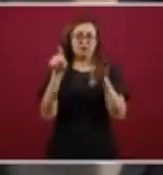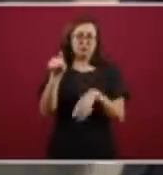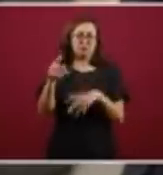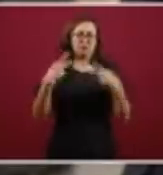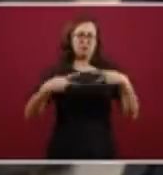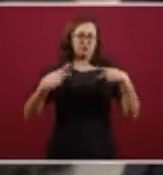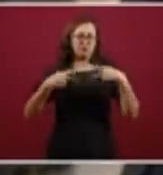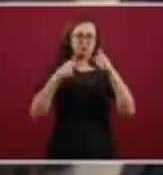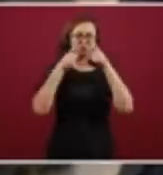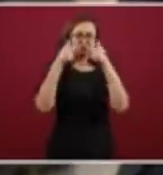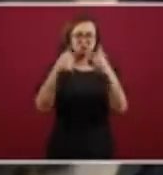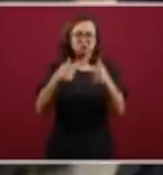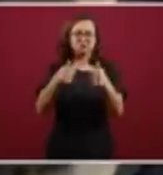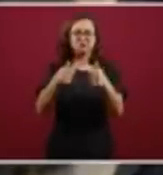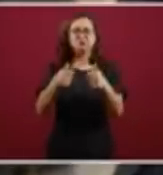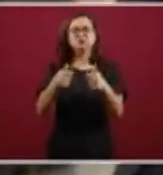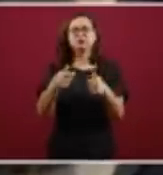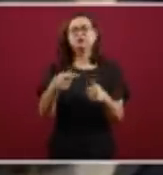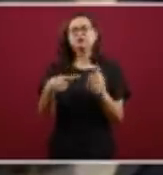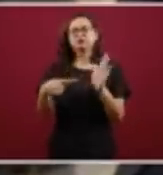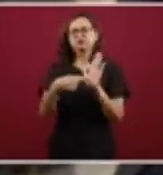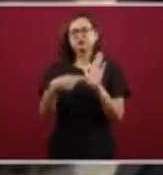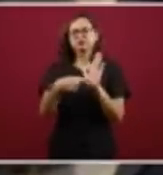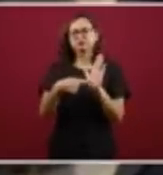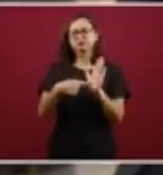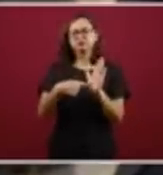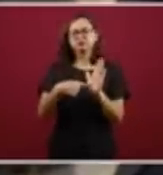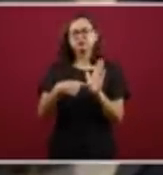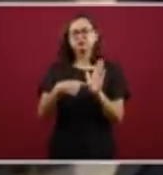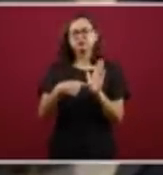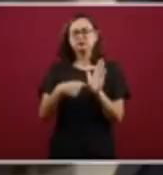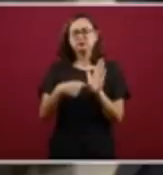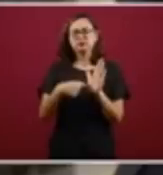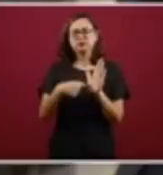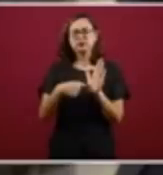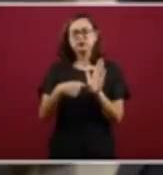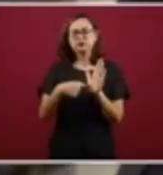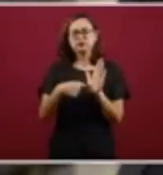ciudadana. ¿Sí? Aquí vienen